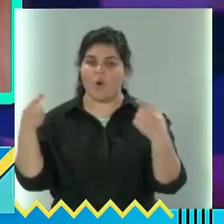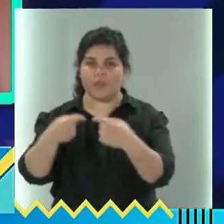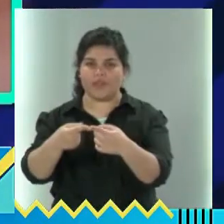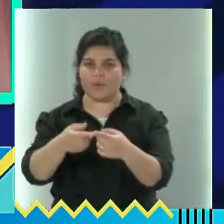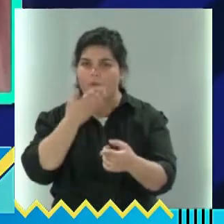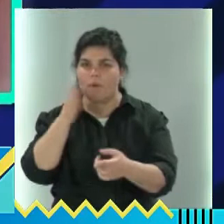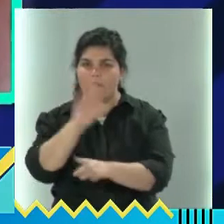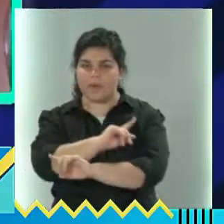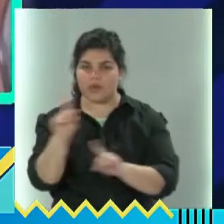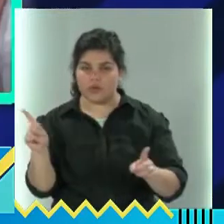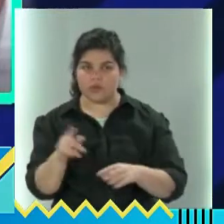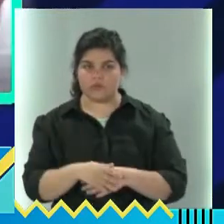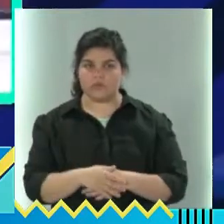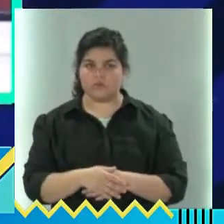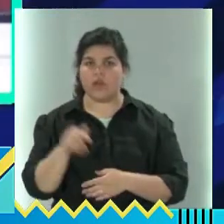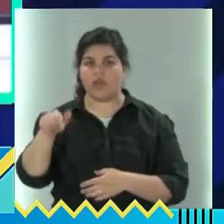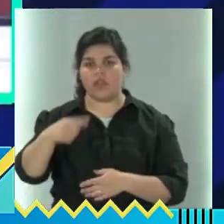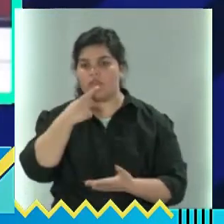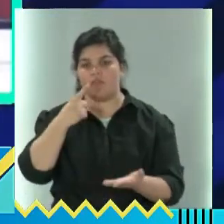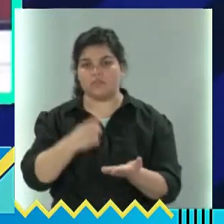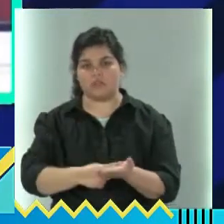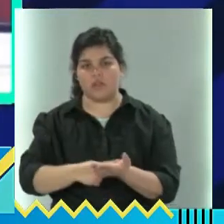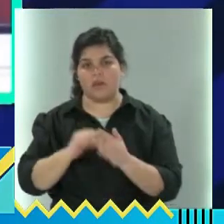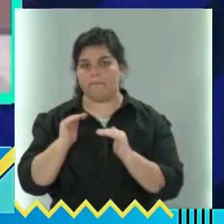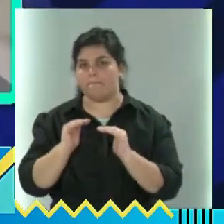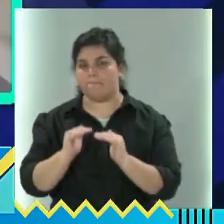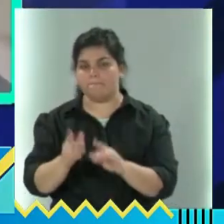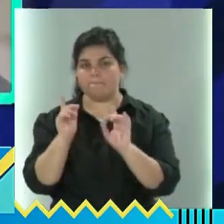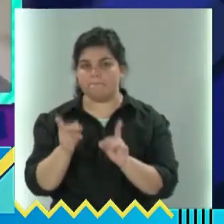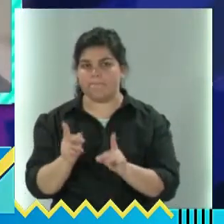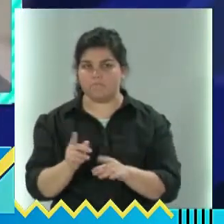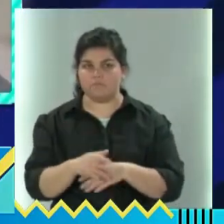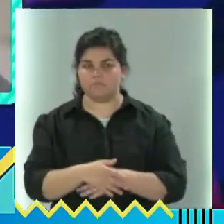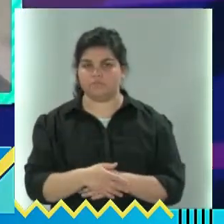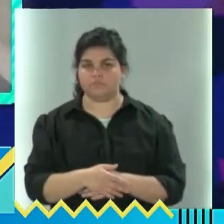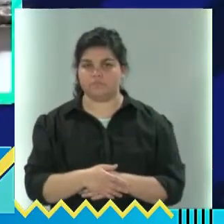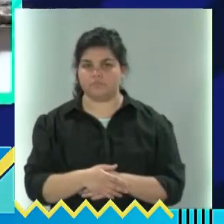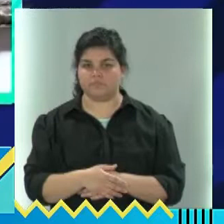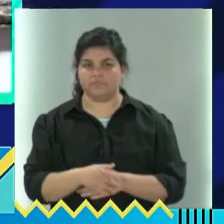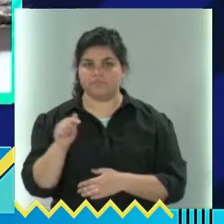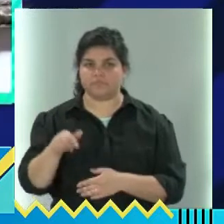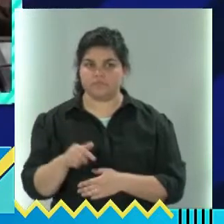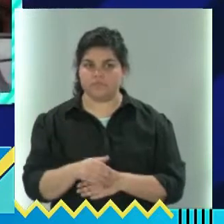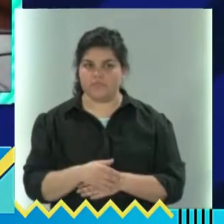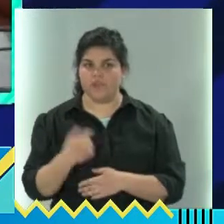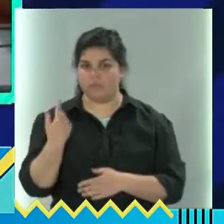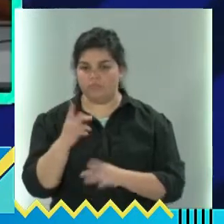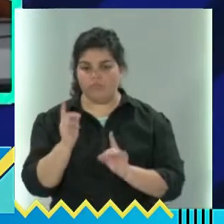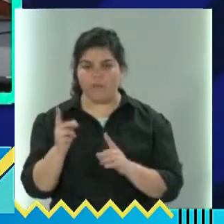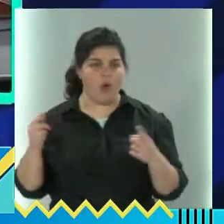del Código Contravencional, se decidió mantener por lo menos el despacho nuestro, con el sentido que nosotros les queríamos